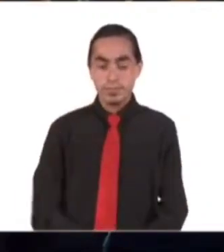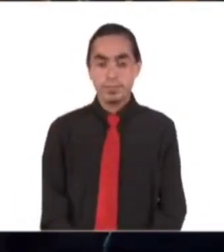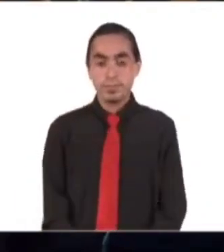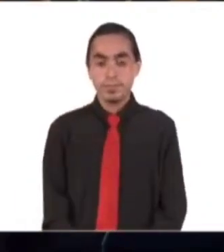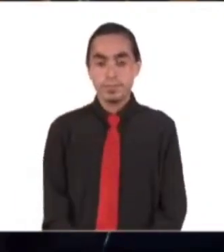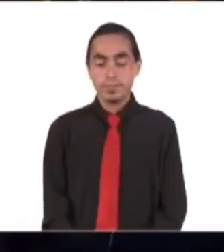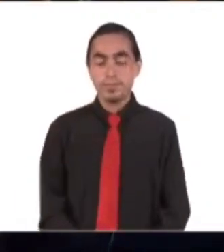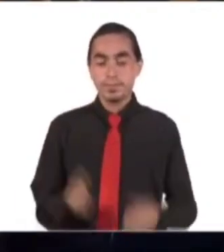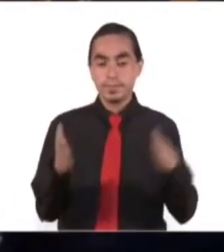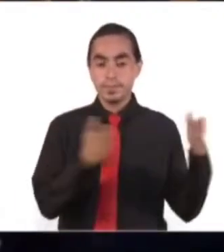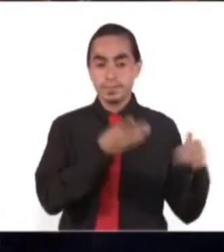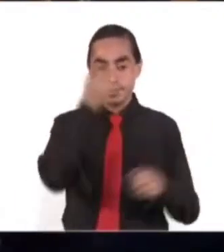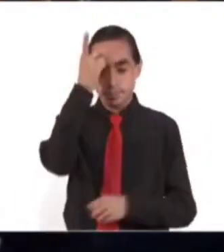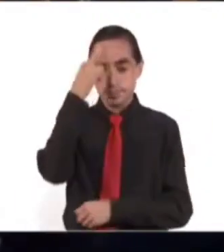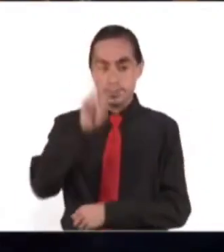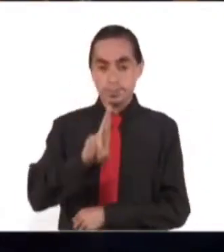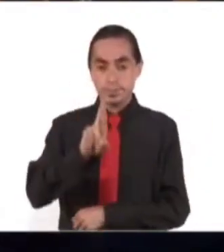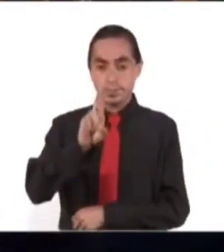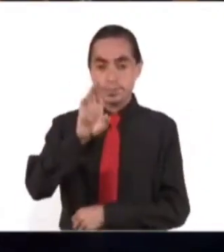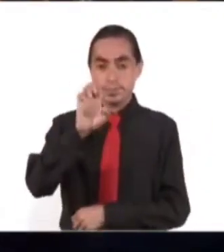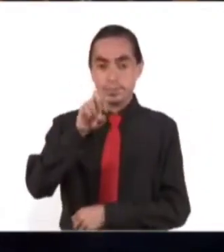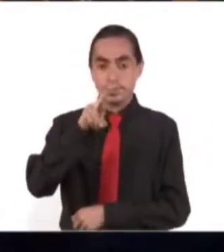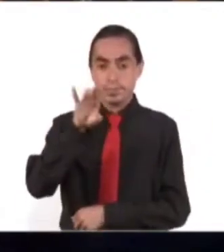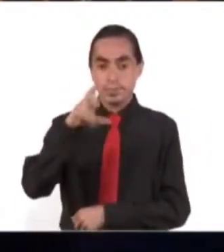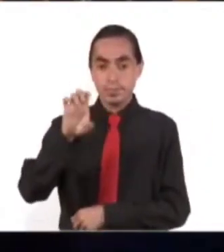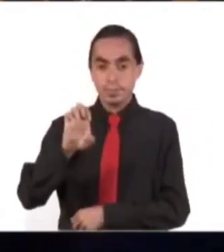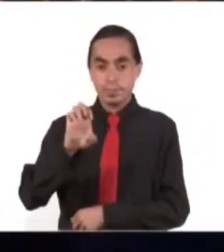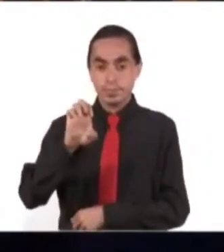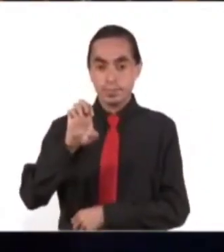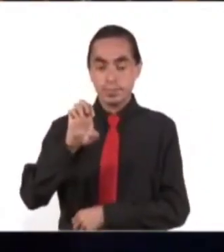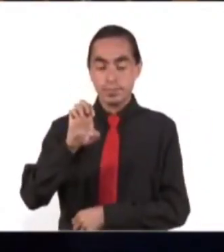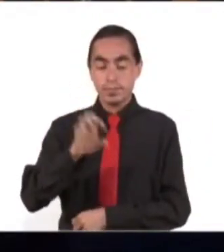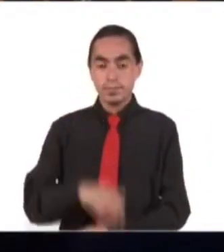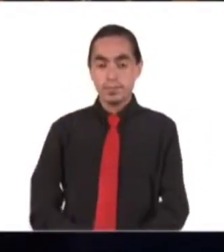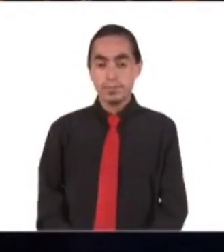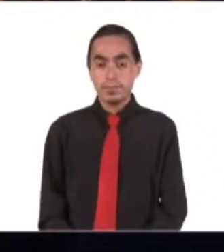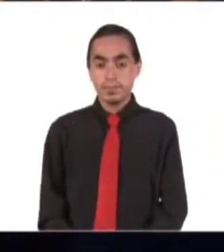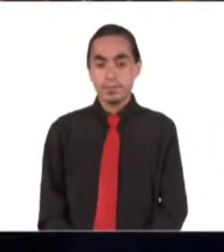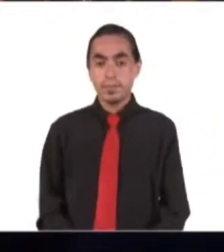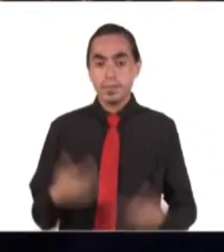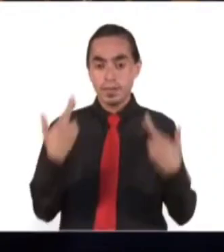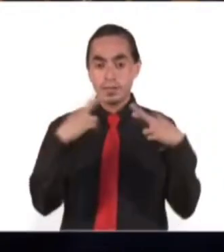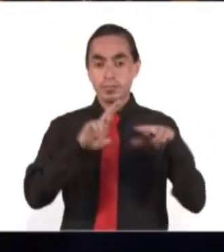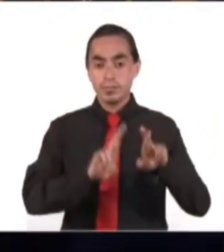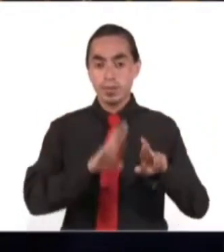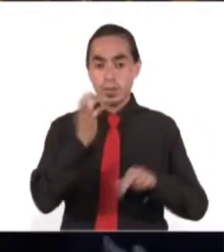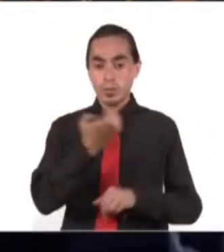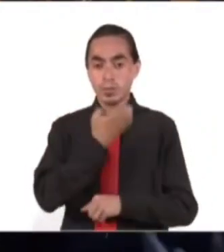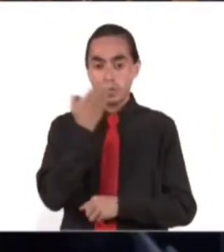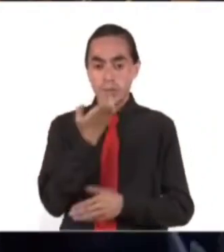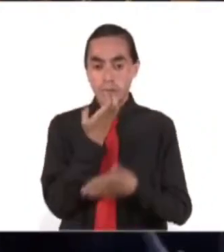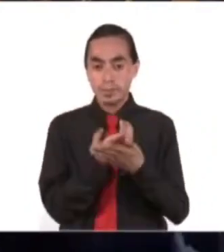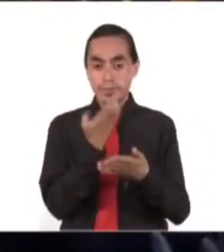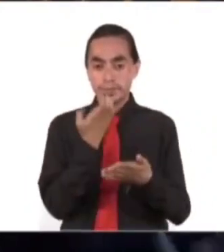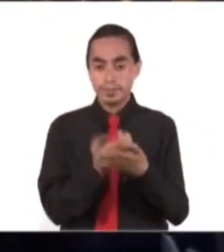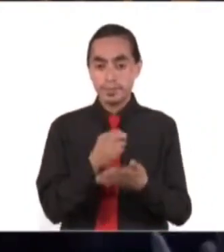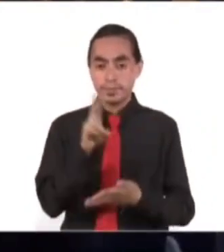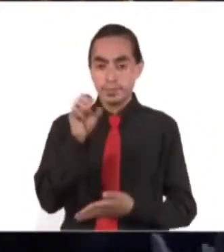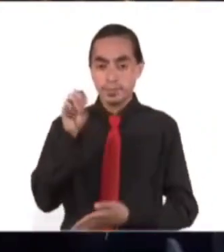El doctor Enrique Semo Caleb, profesor emérito de la Facultad de Economía de la UNAM.